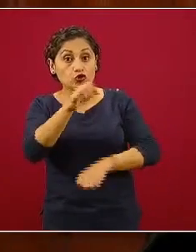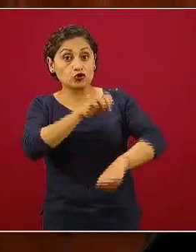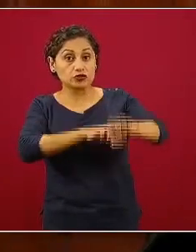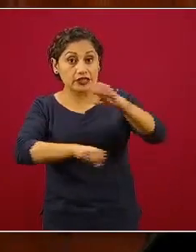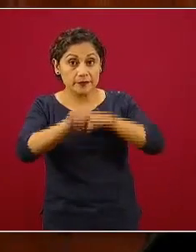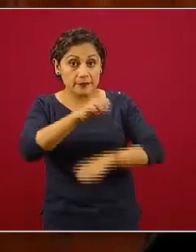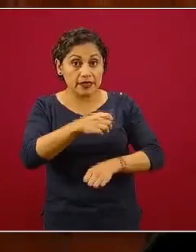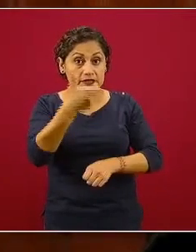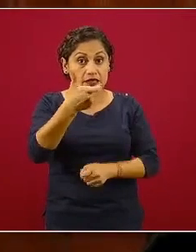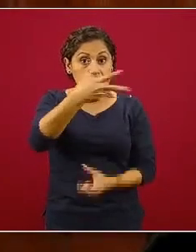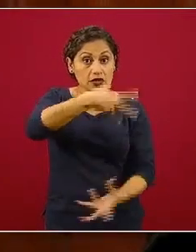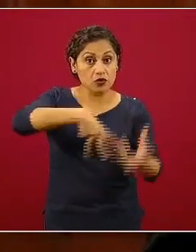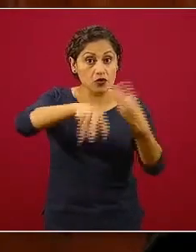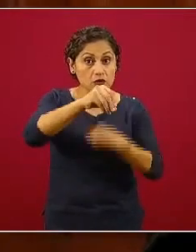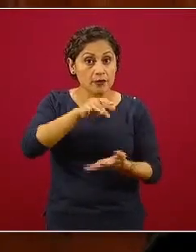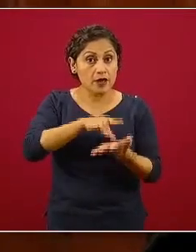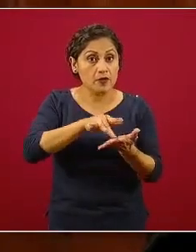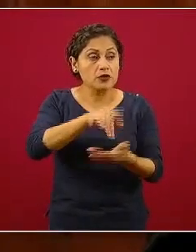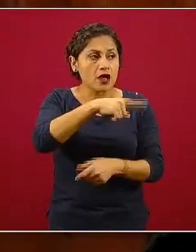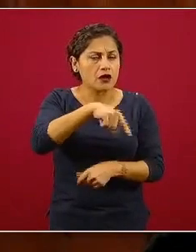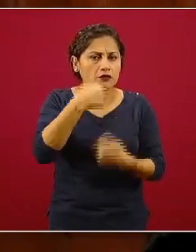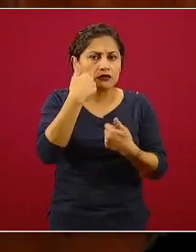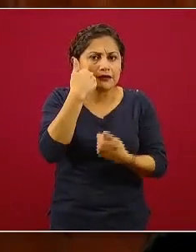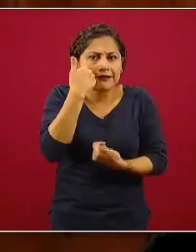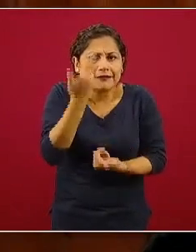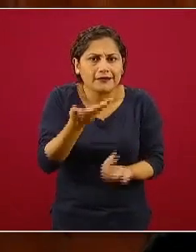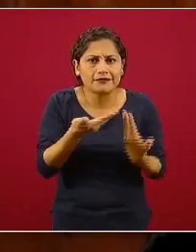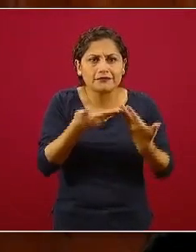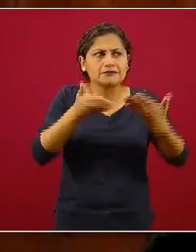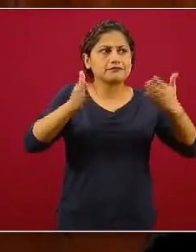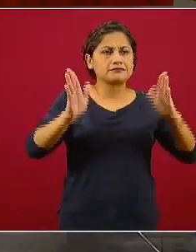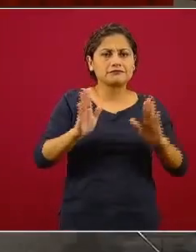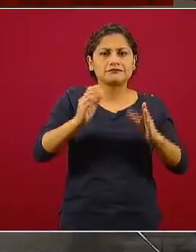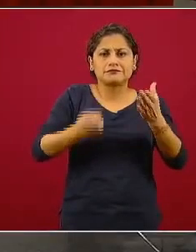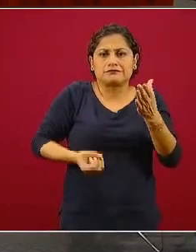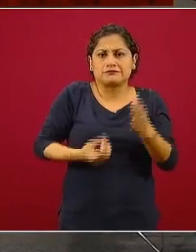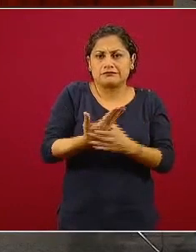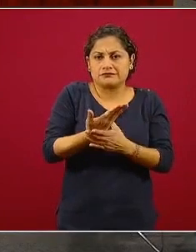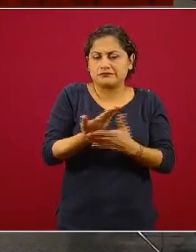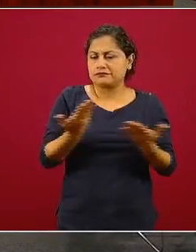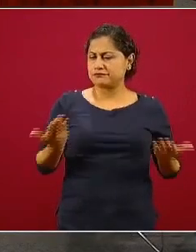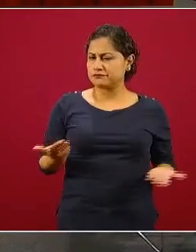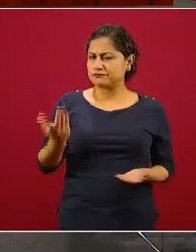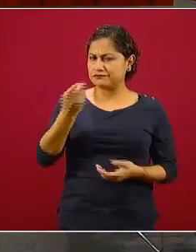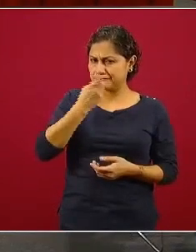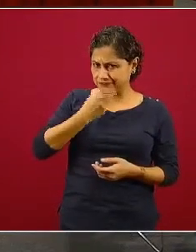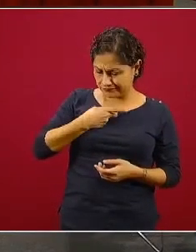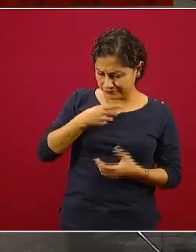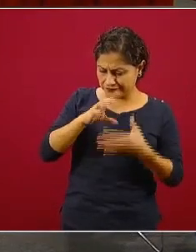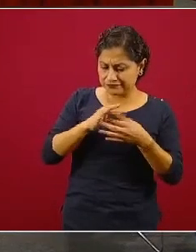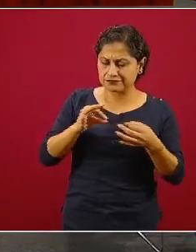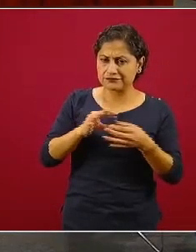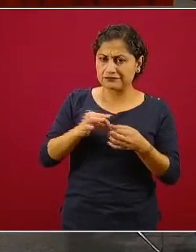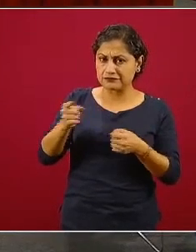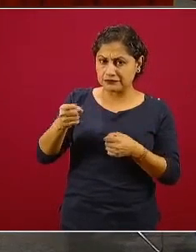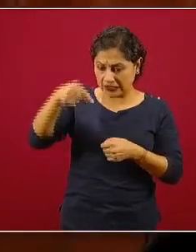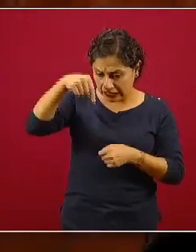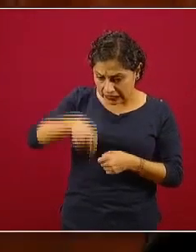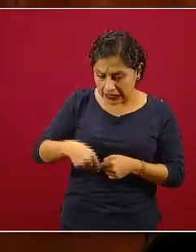la economía, también quisiera salir. Entonces sí, si nos pudiese aclarar, no solamente a nosotros,